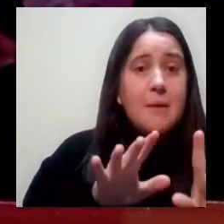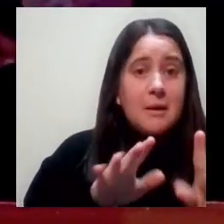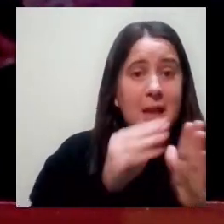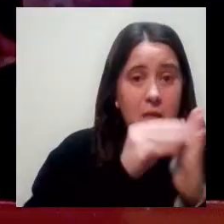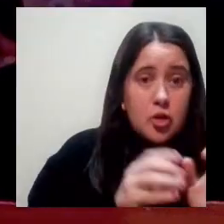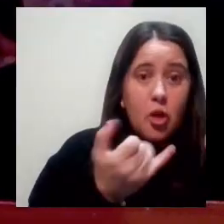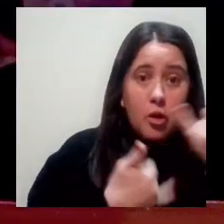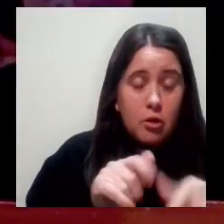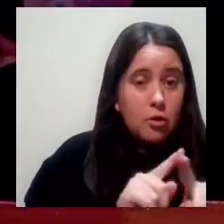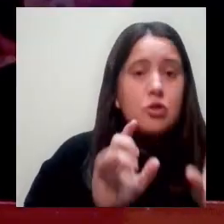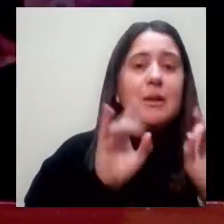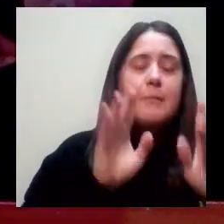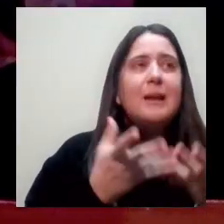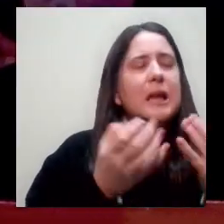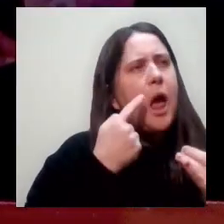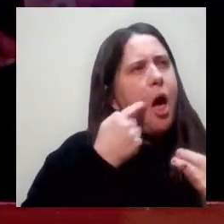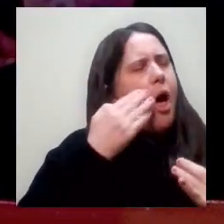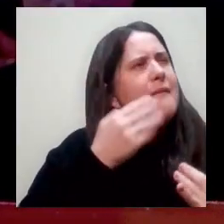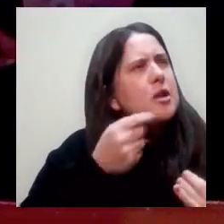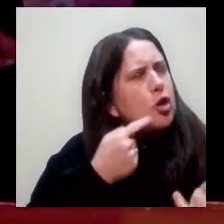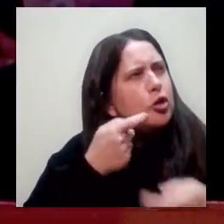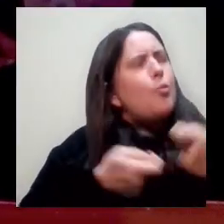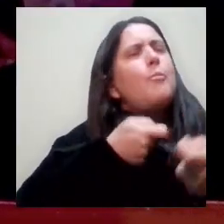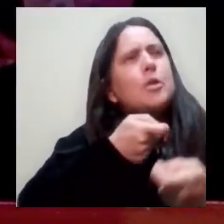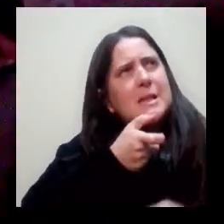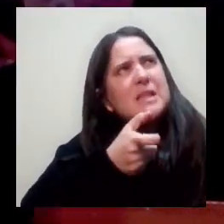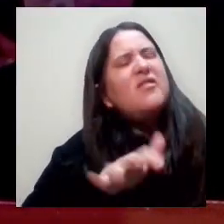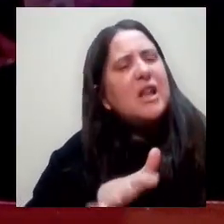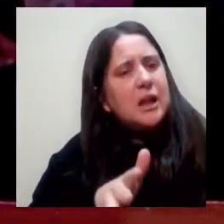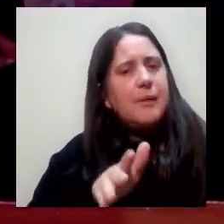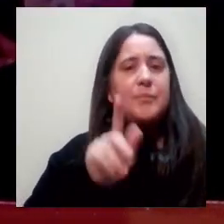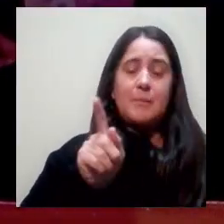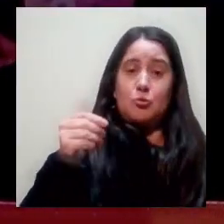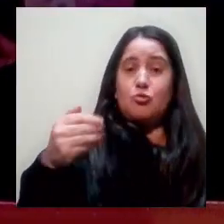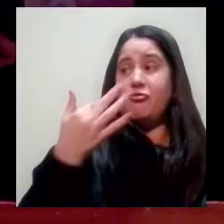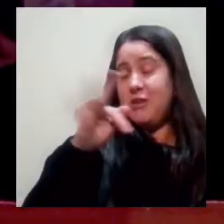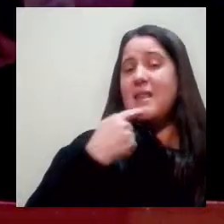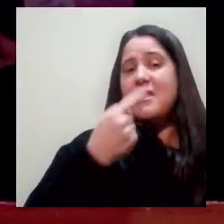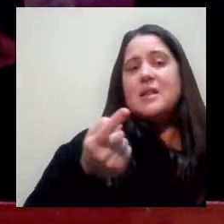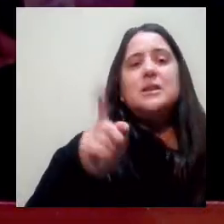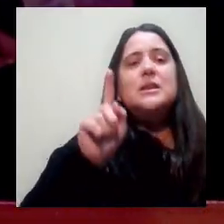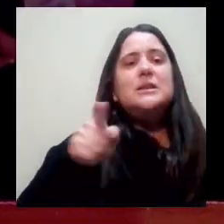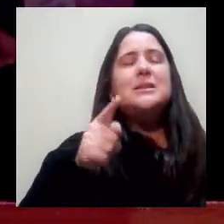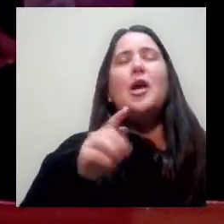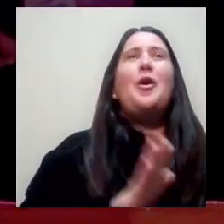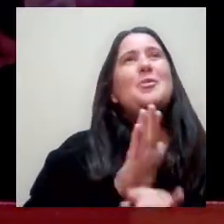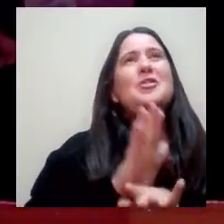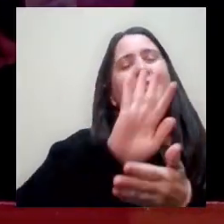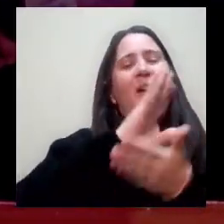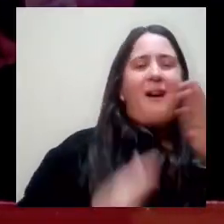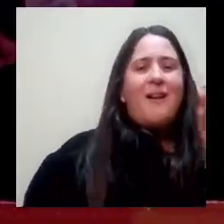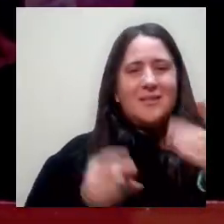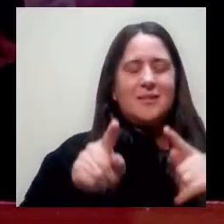que construir el significado. Michelle Petit habla en un acto fantasmagórico, donde se